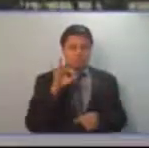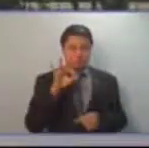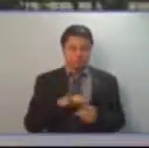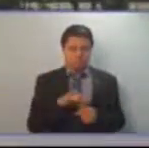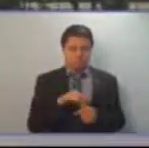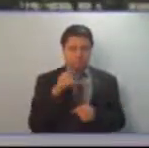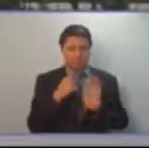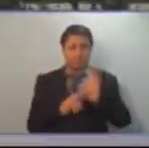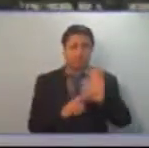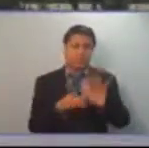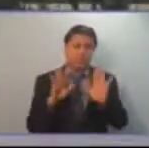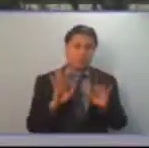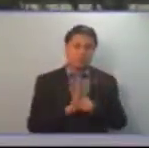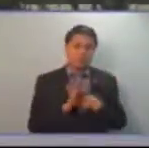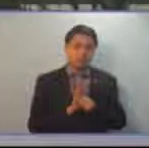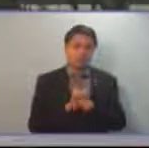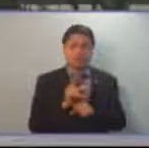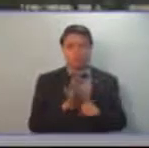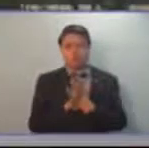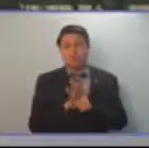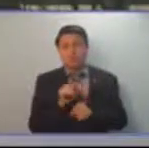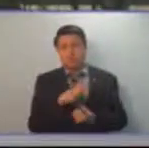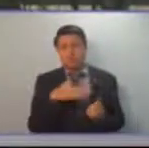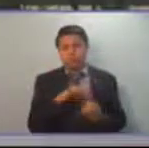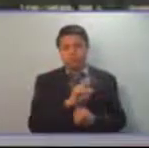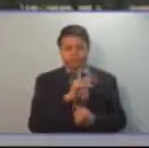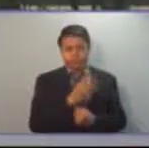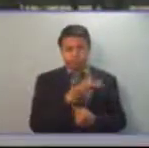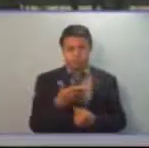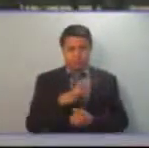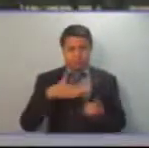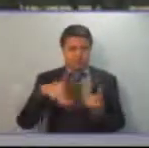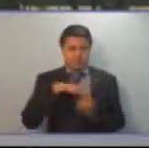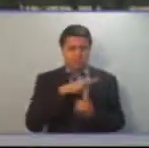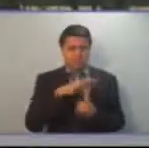allí si se cumplen en esta ocasión 2 condiciones.